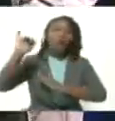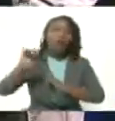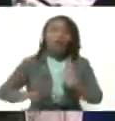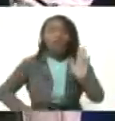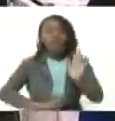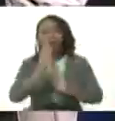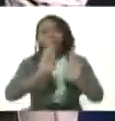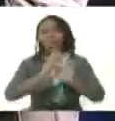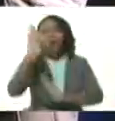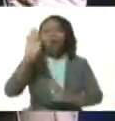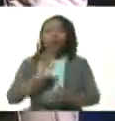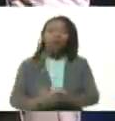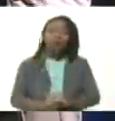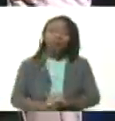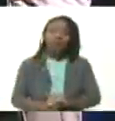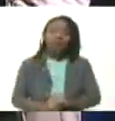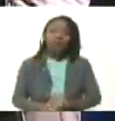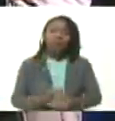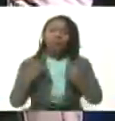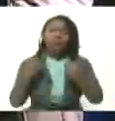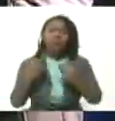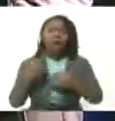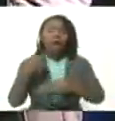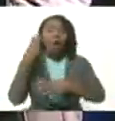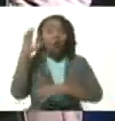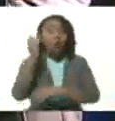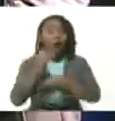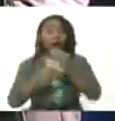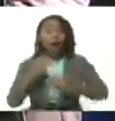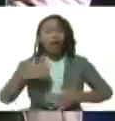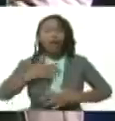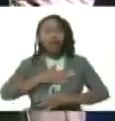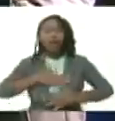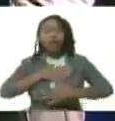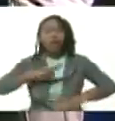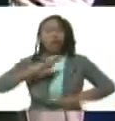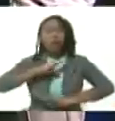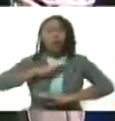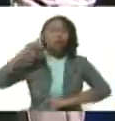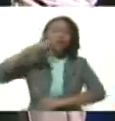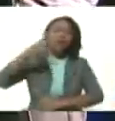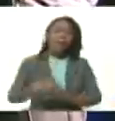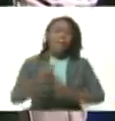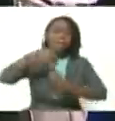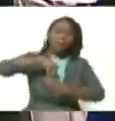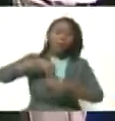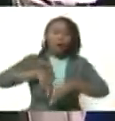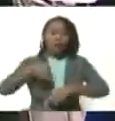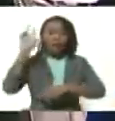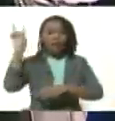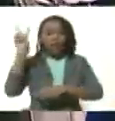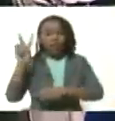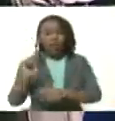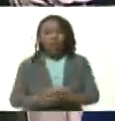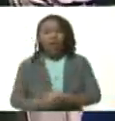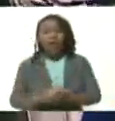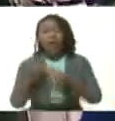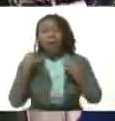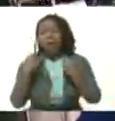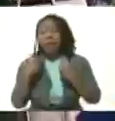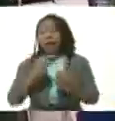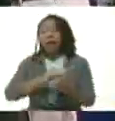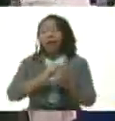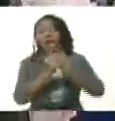para lograr la satisfacción de las necesidades internas del país y para convertirse